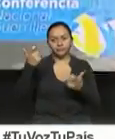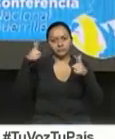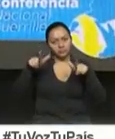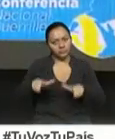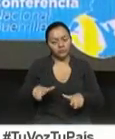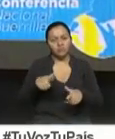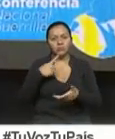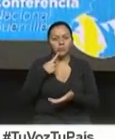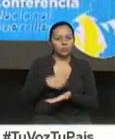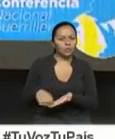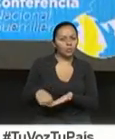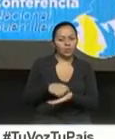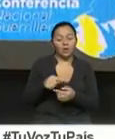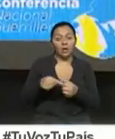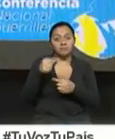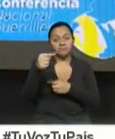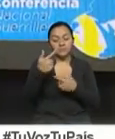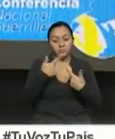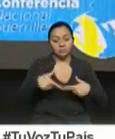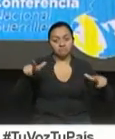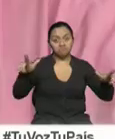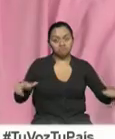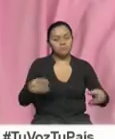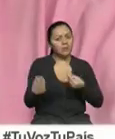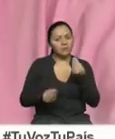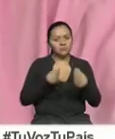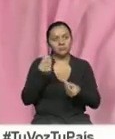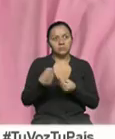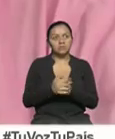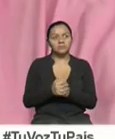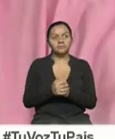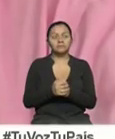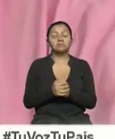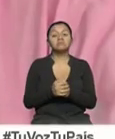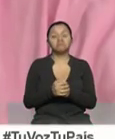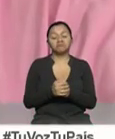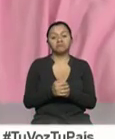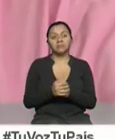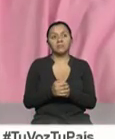incertidumbre crece de cara al desarme. La gente manifiesta